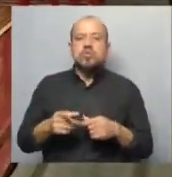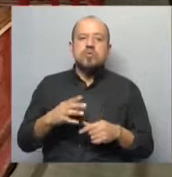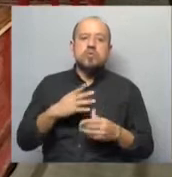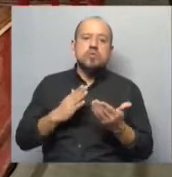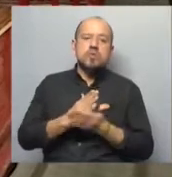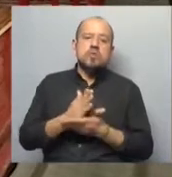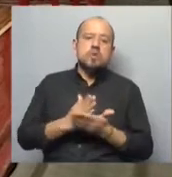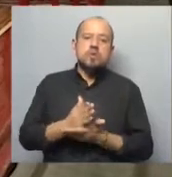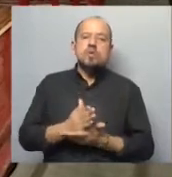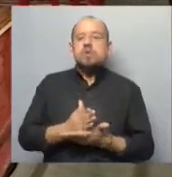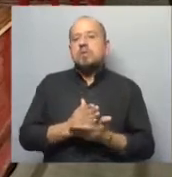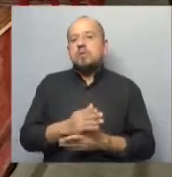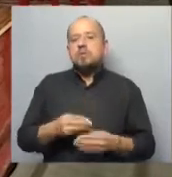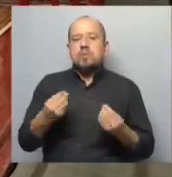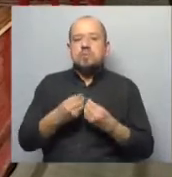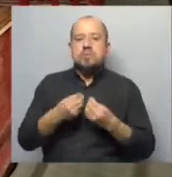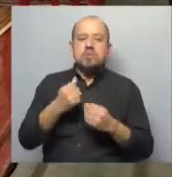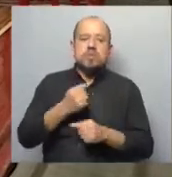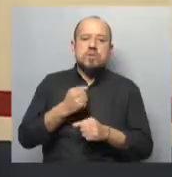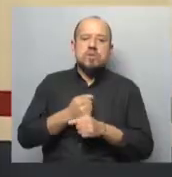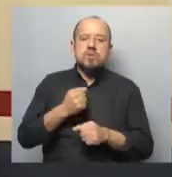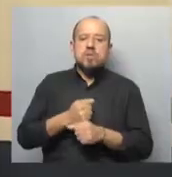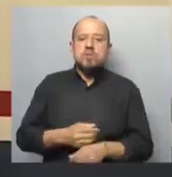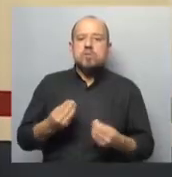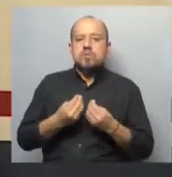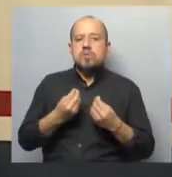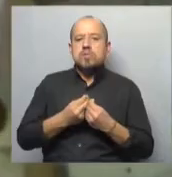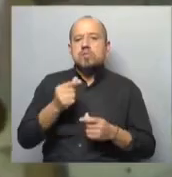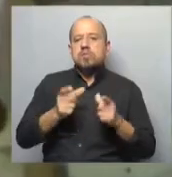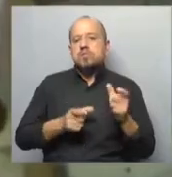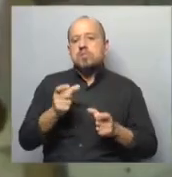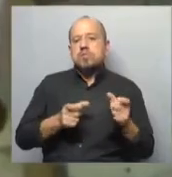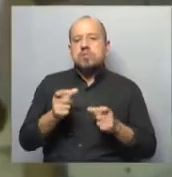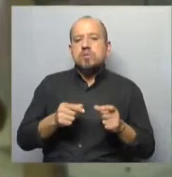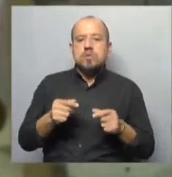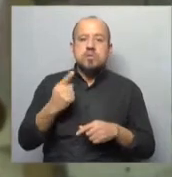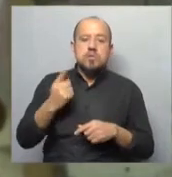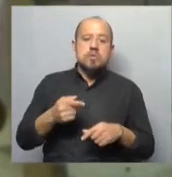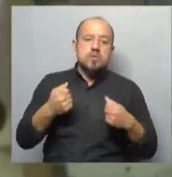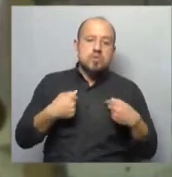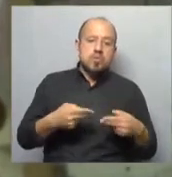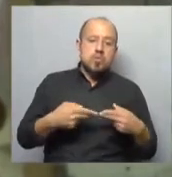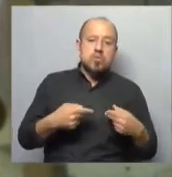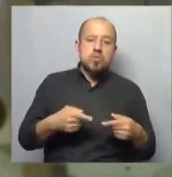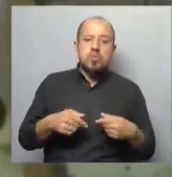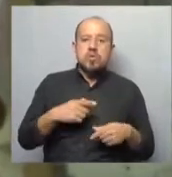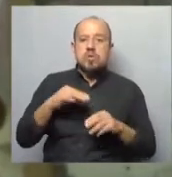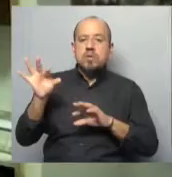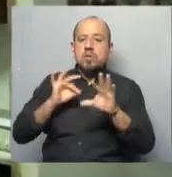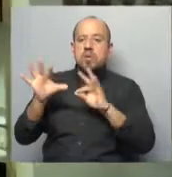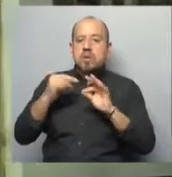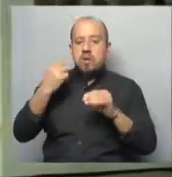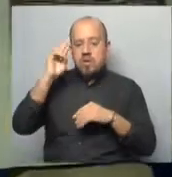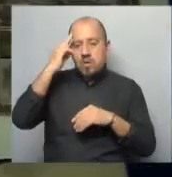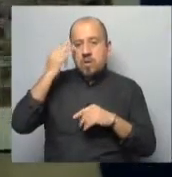Siempre fue así, con mucho laburo de mucha gente. Principios se jugaba fútbol, llegó a haber jugadores de la selección uruguaya de